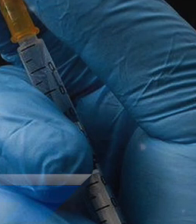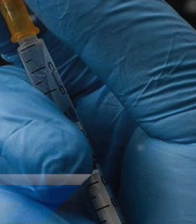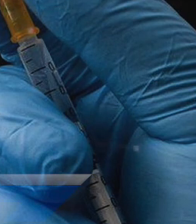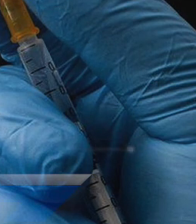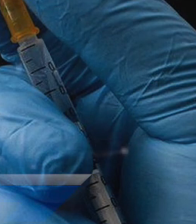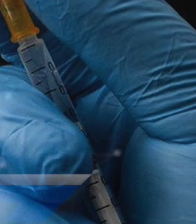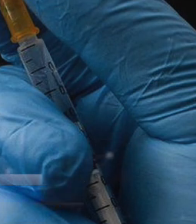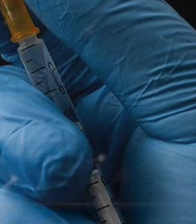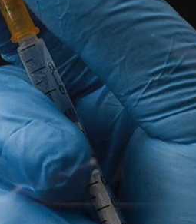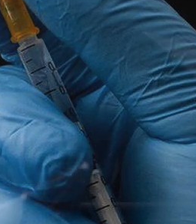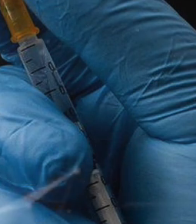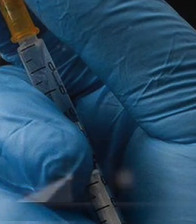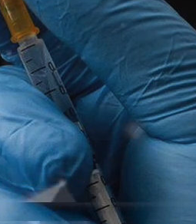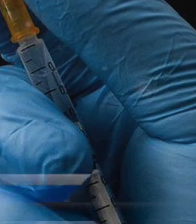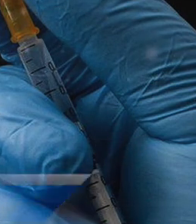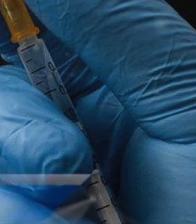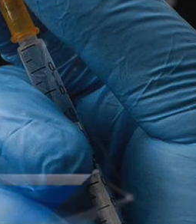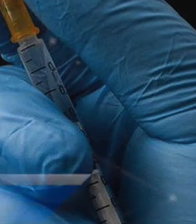diario